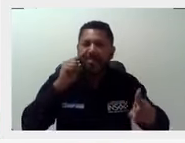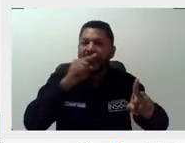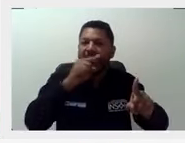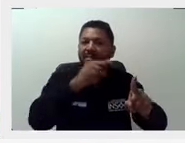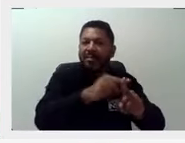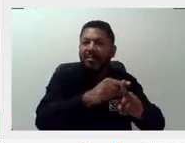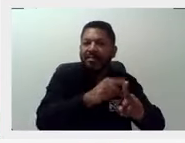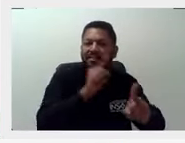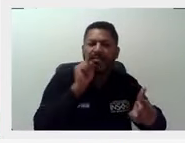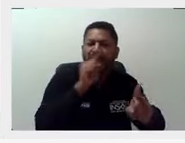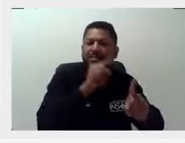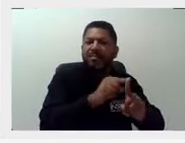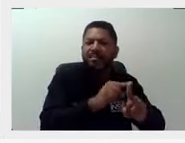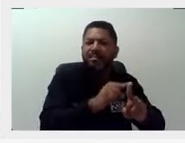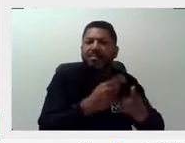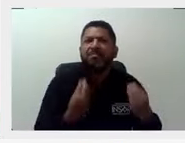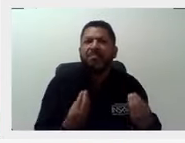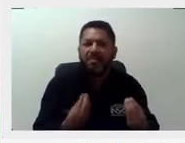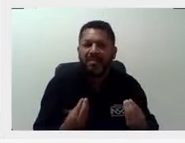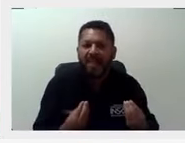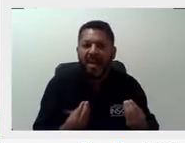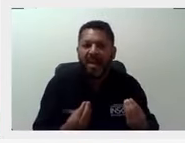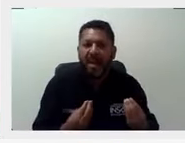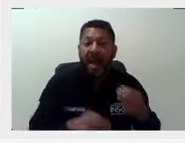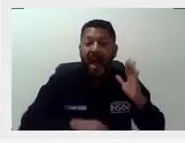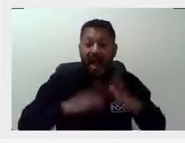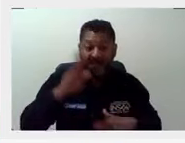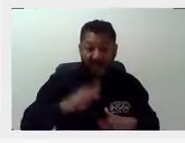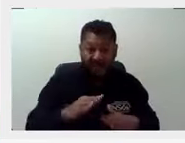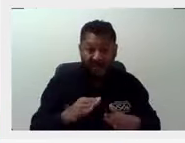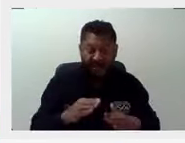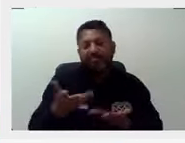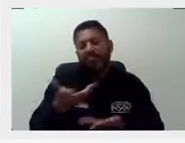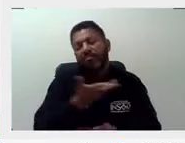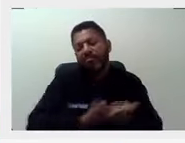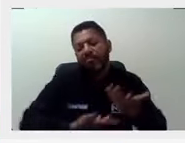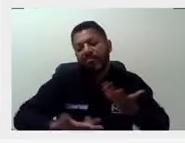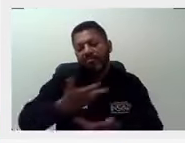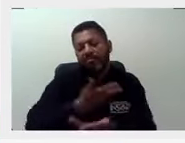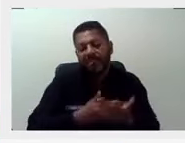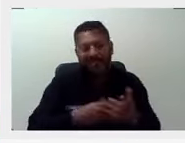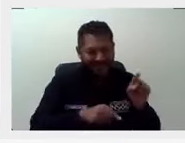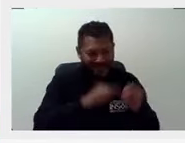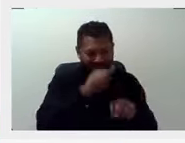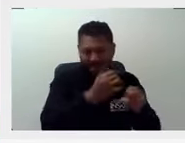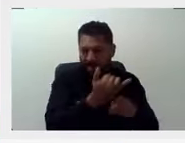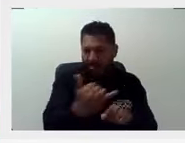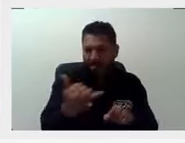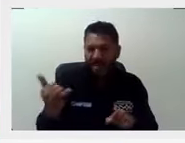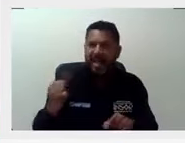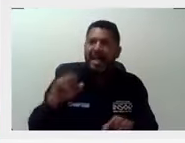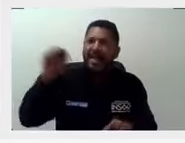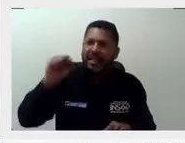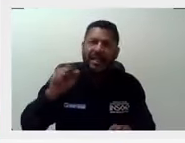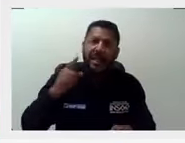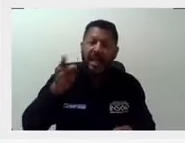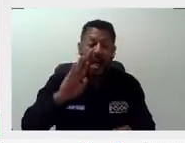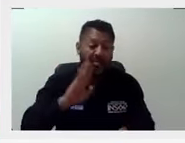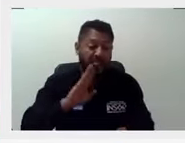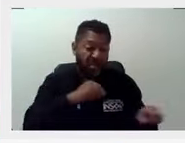es quedarnos, porque a veces nos ha pasado en la tertulia que uno tiene algunas personas, sí, pero eso es para los que pueden